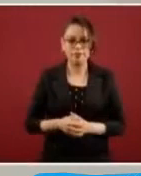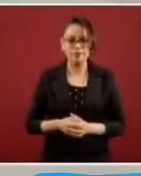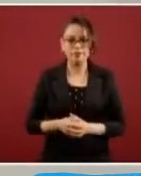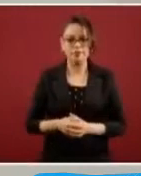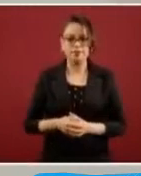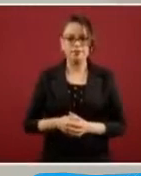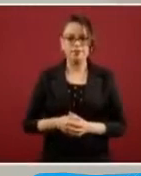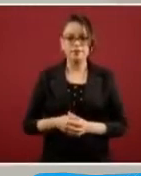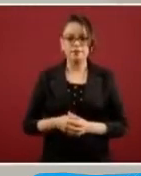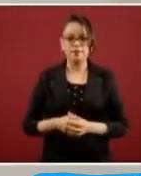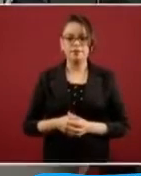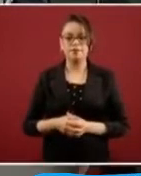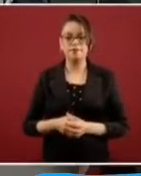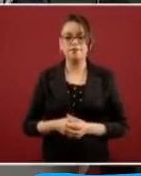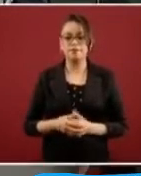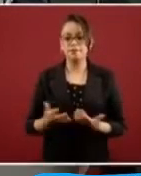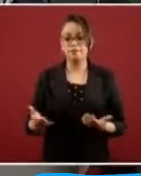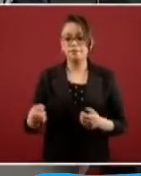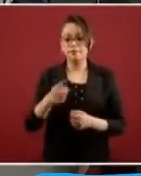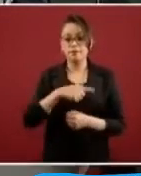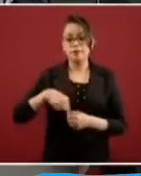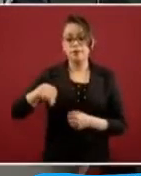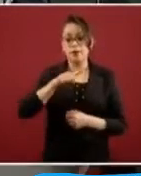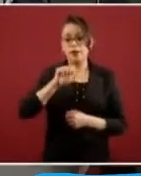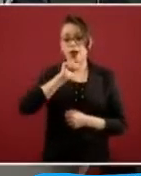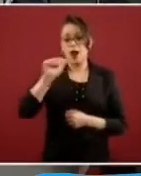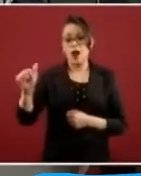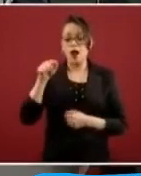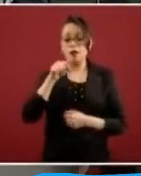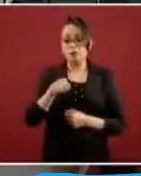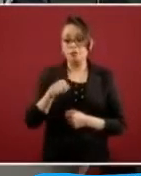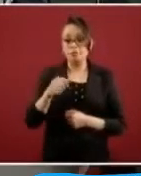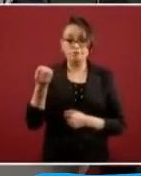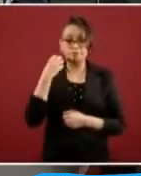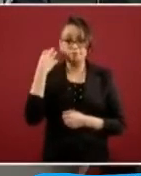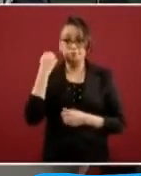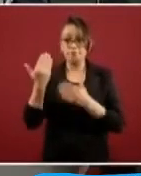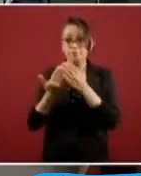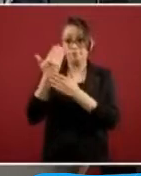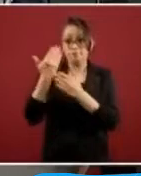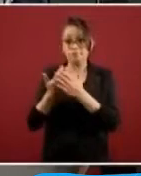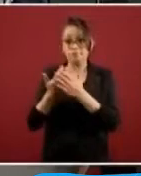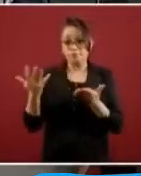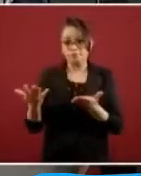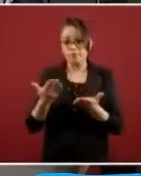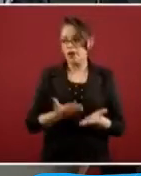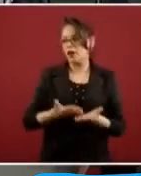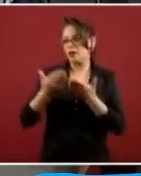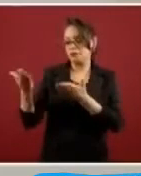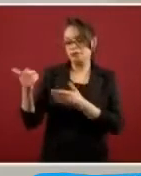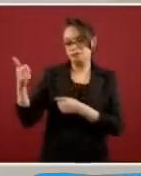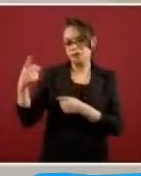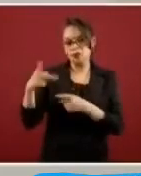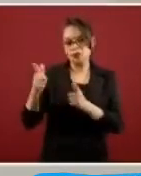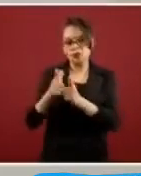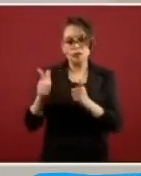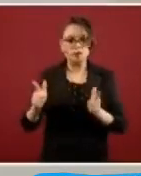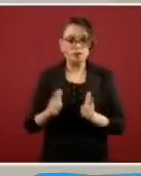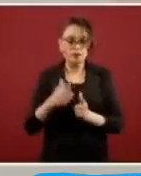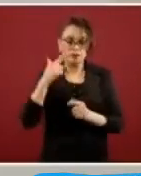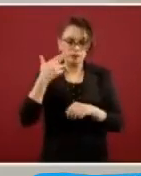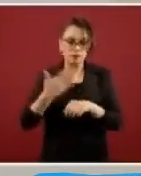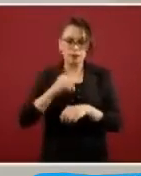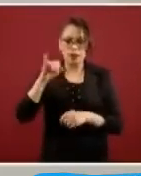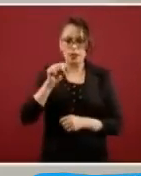abierta. Respecto a la dinámica de las mañaneras, pues se lo vamos a pasar a los colegas del grupo de Jesús Ramírez para que ellos vayan haciendo